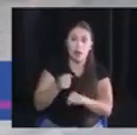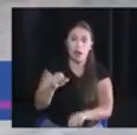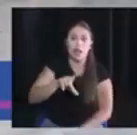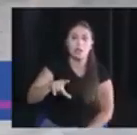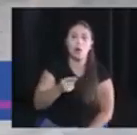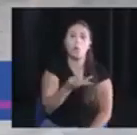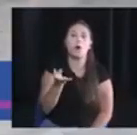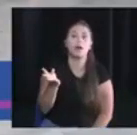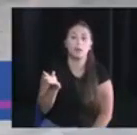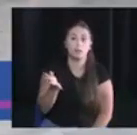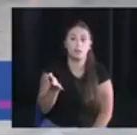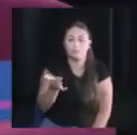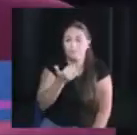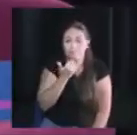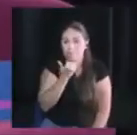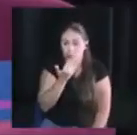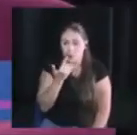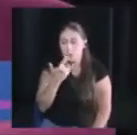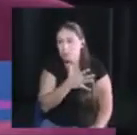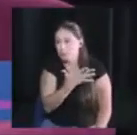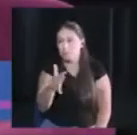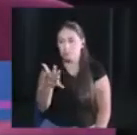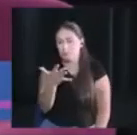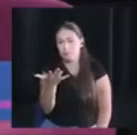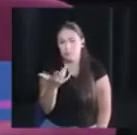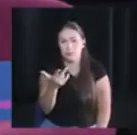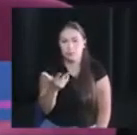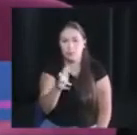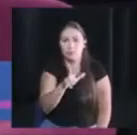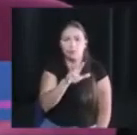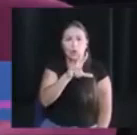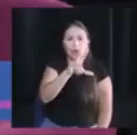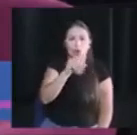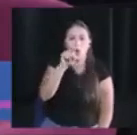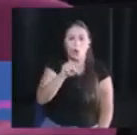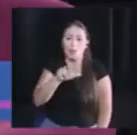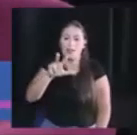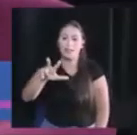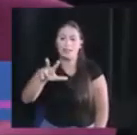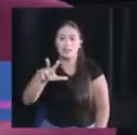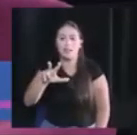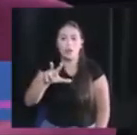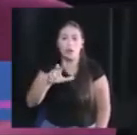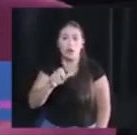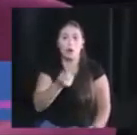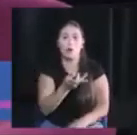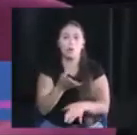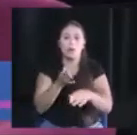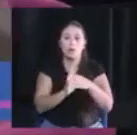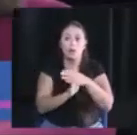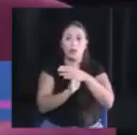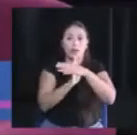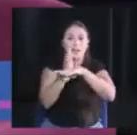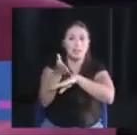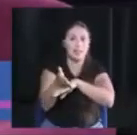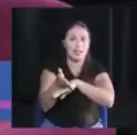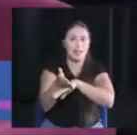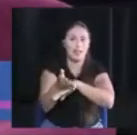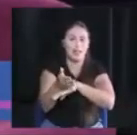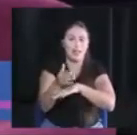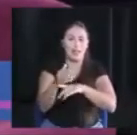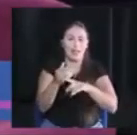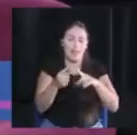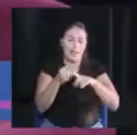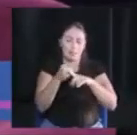pero bastante, alrededor de las 2/3 de quienes ingresen a la enseñanza media. Supongamos